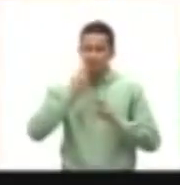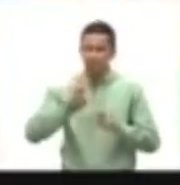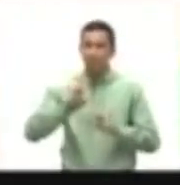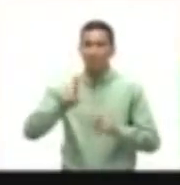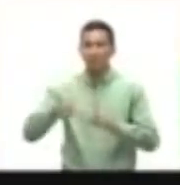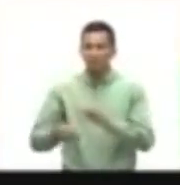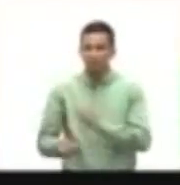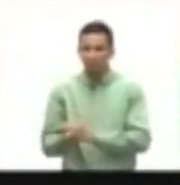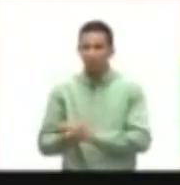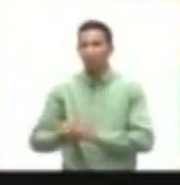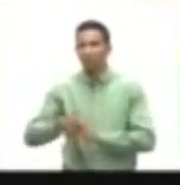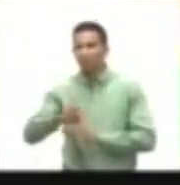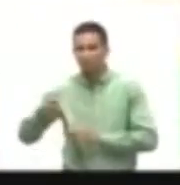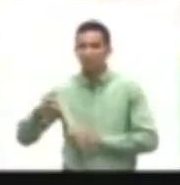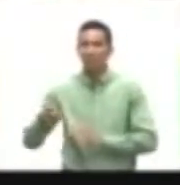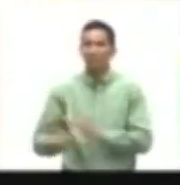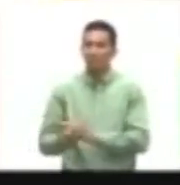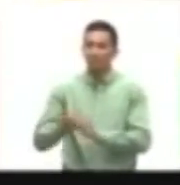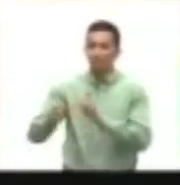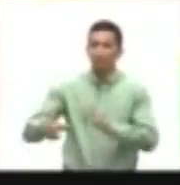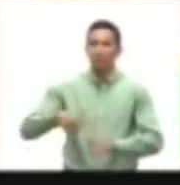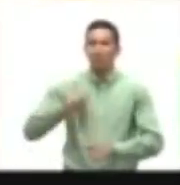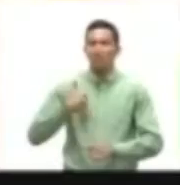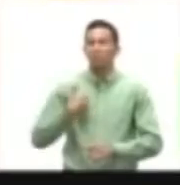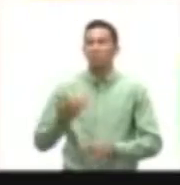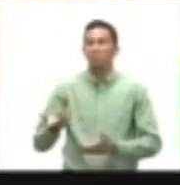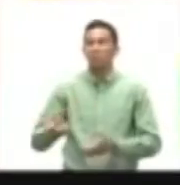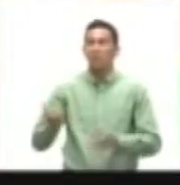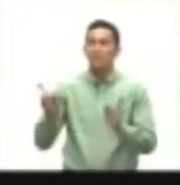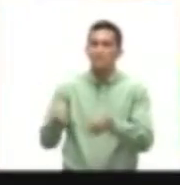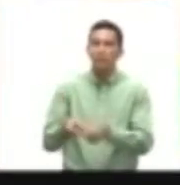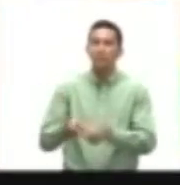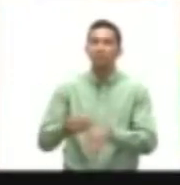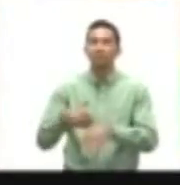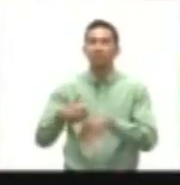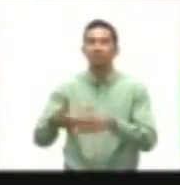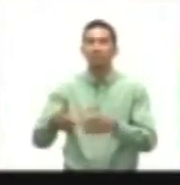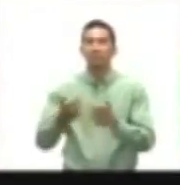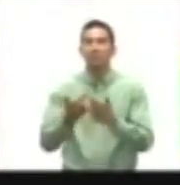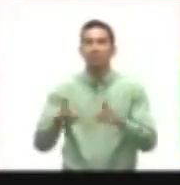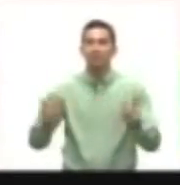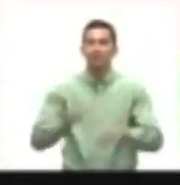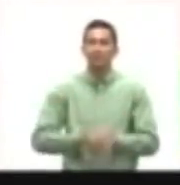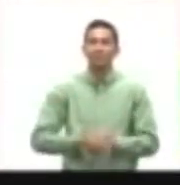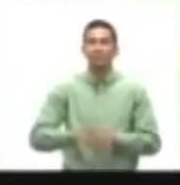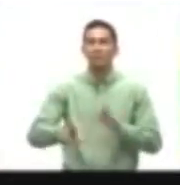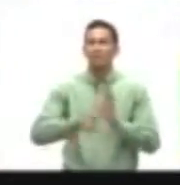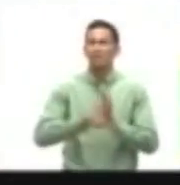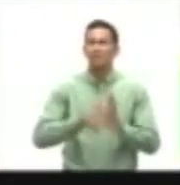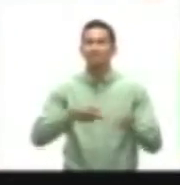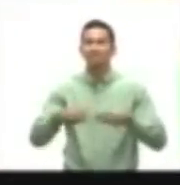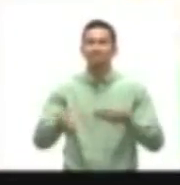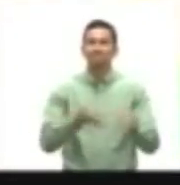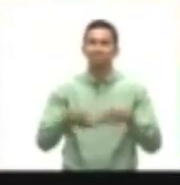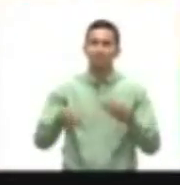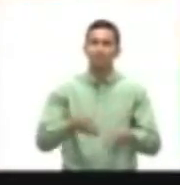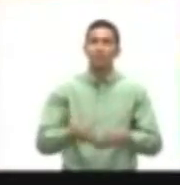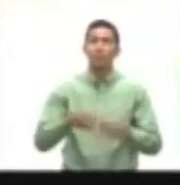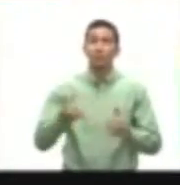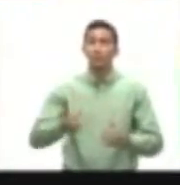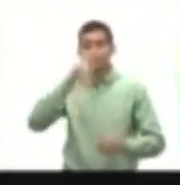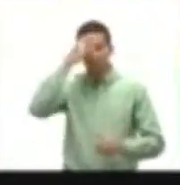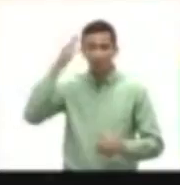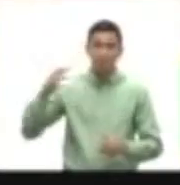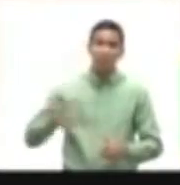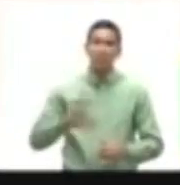de edad porque la ley para ellos era muy laxa. En Cartagena, desde el 2009 hasta este año han sido capturados 4 menores